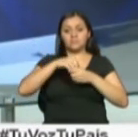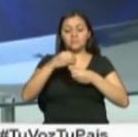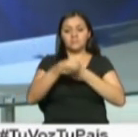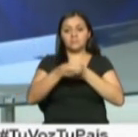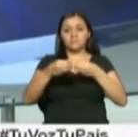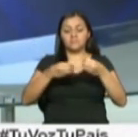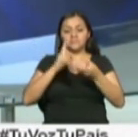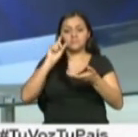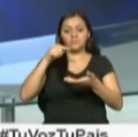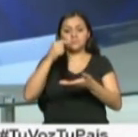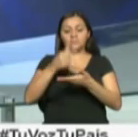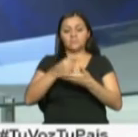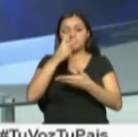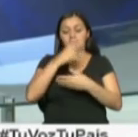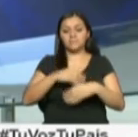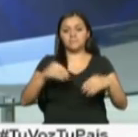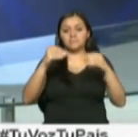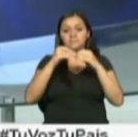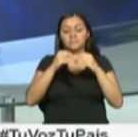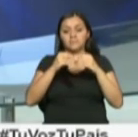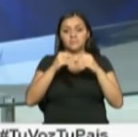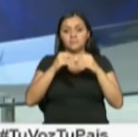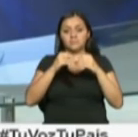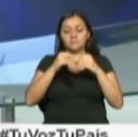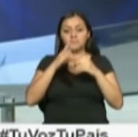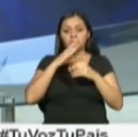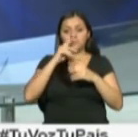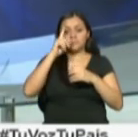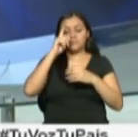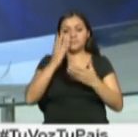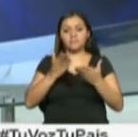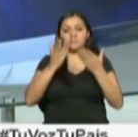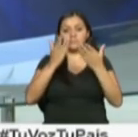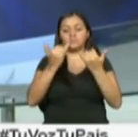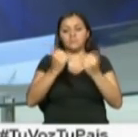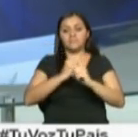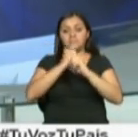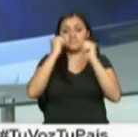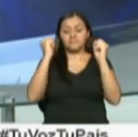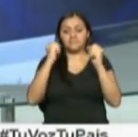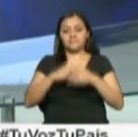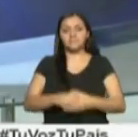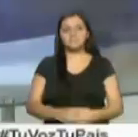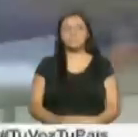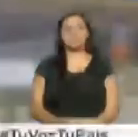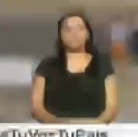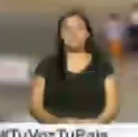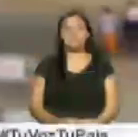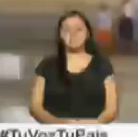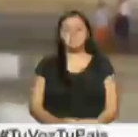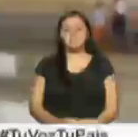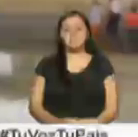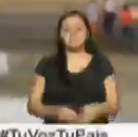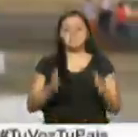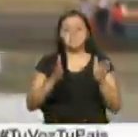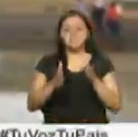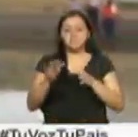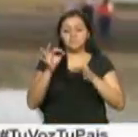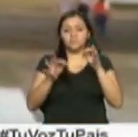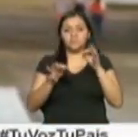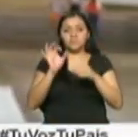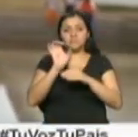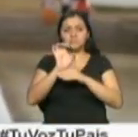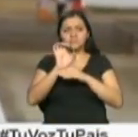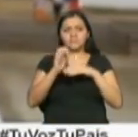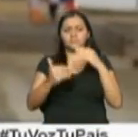Guayas son parte de las obras que el presidente Rafael Correa entregó esta mañana. El sistema de justicia